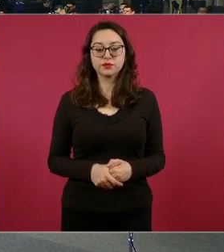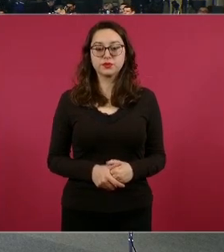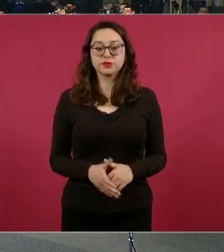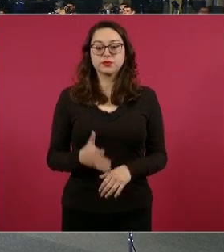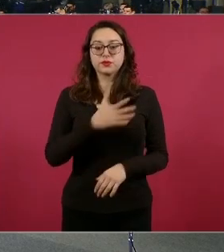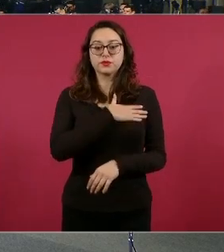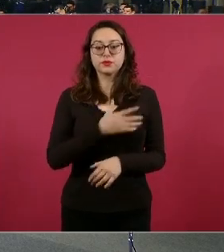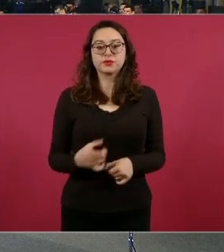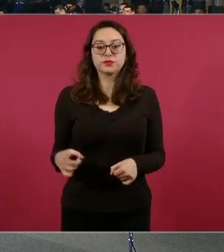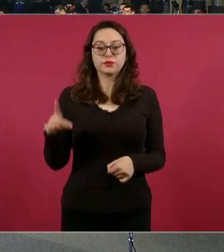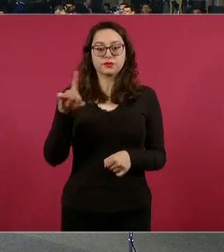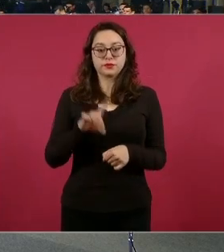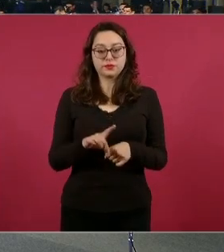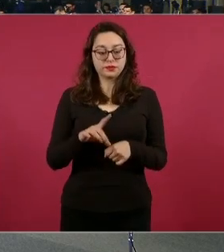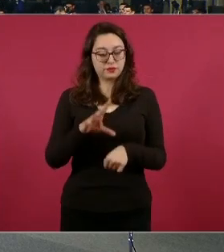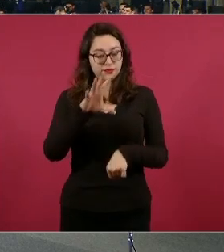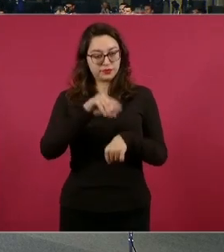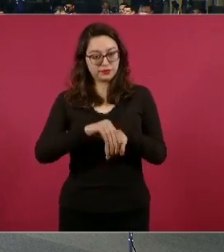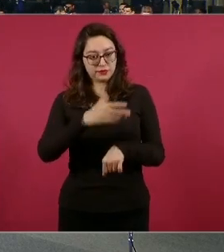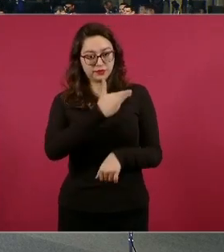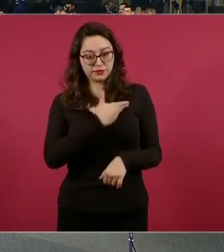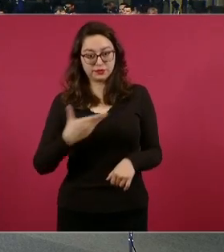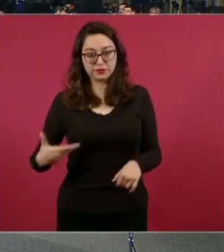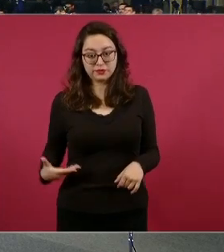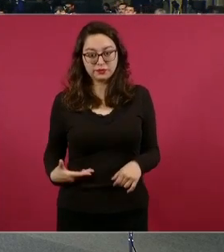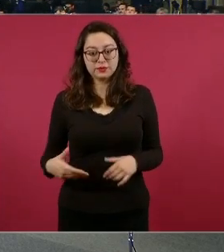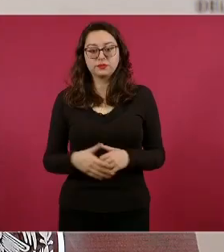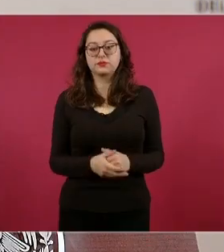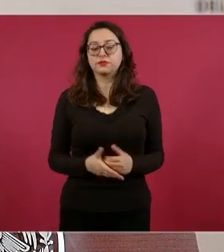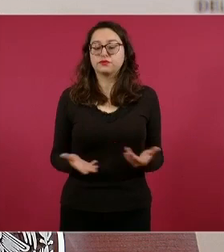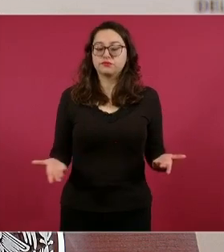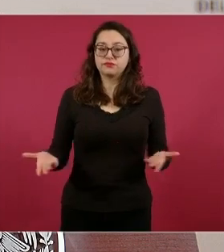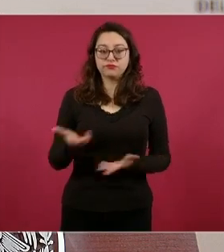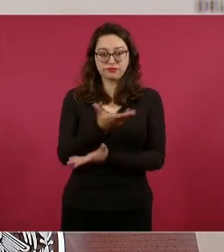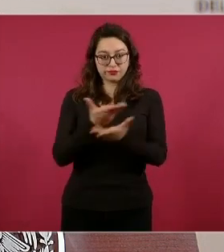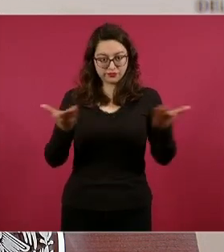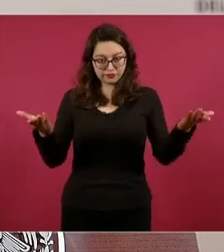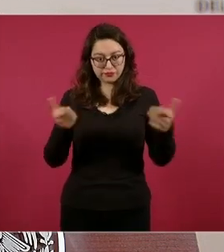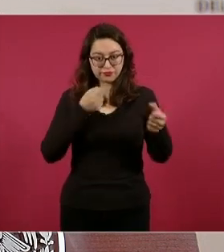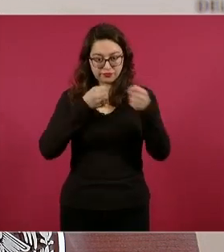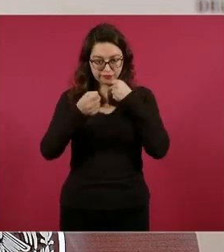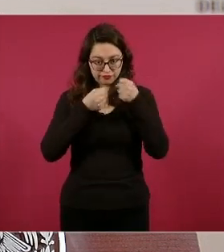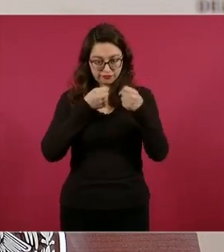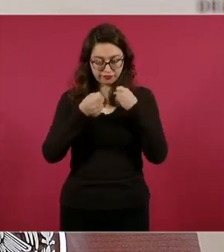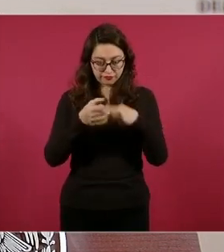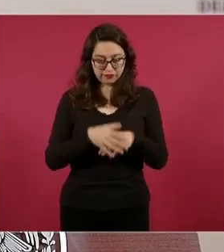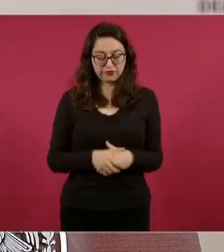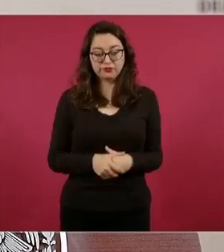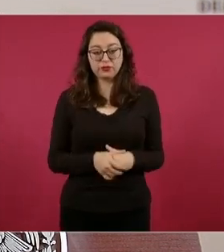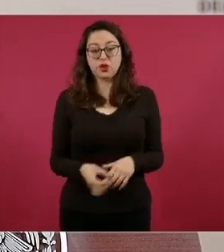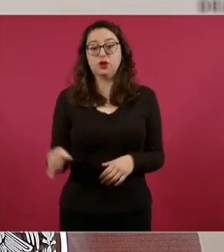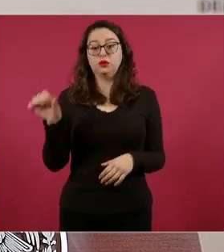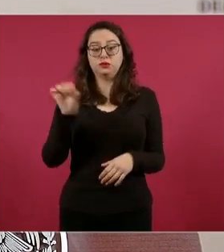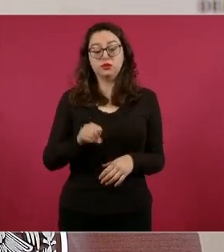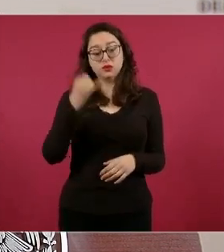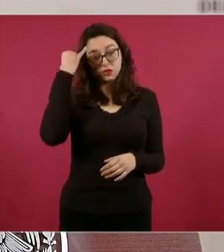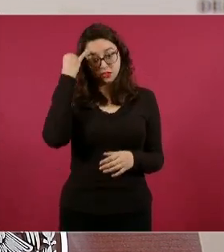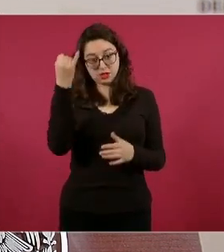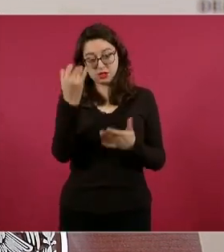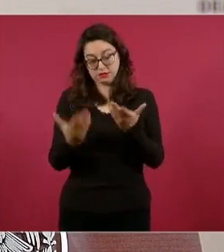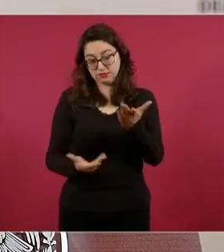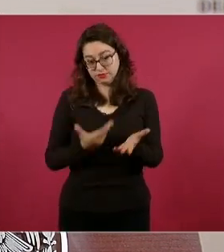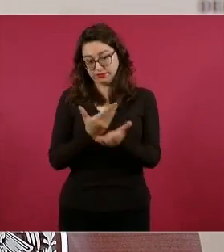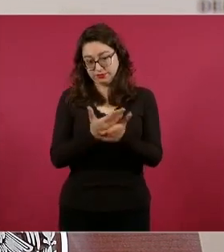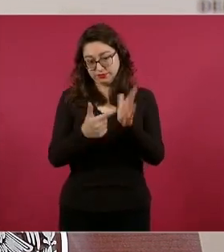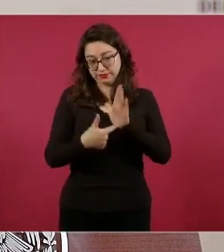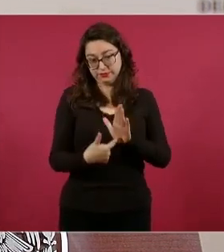Muy buenos días. Con su permiso, señor presidente, compañeras y compañeros de los medios de comunicación, el día de hoy presentaremos la iniciativa que tiene como